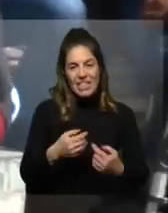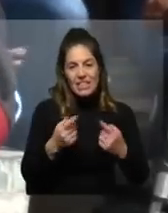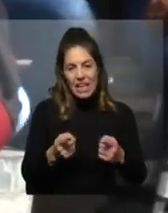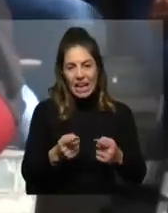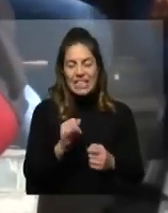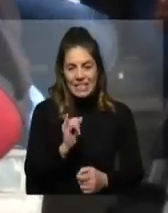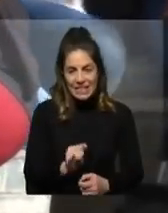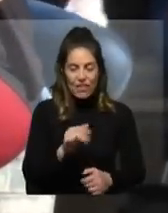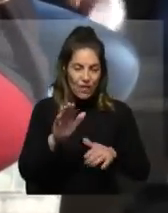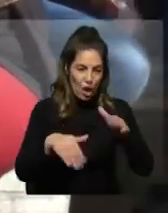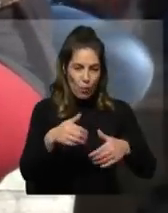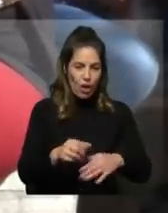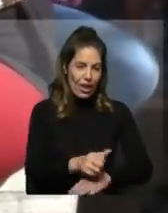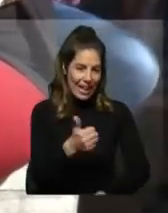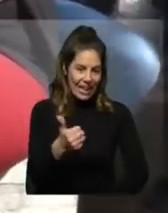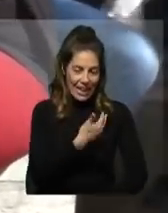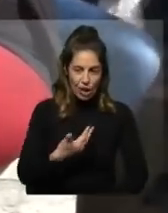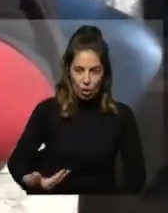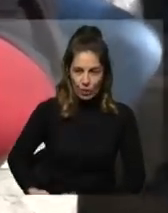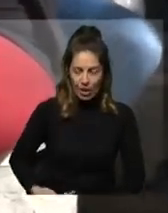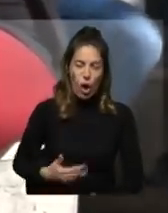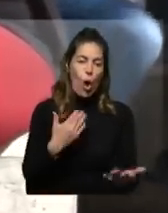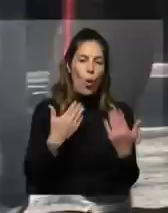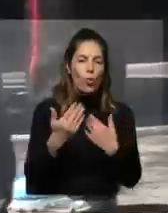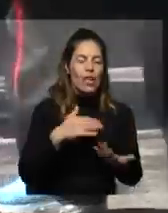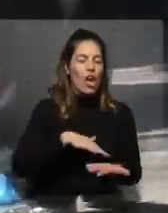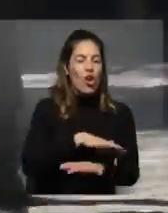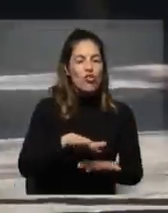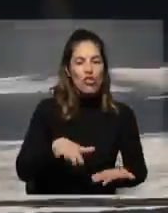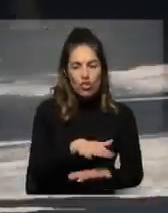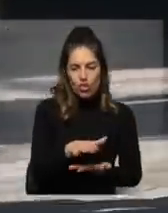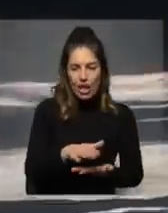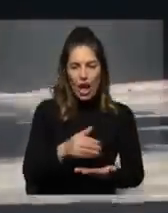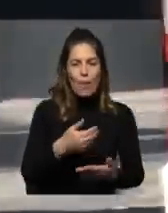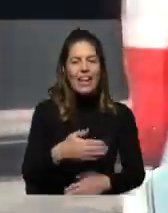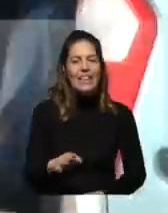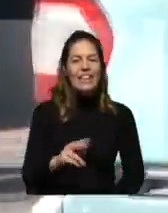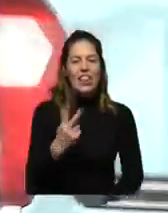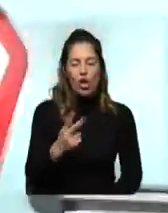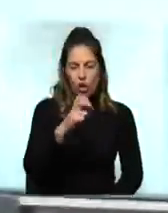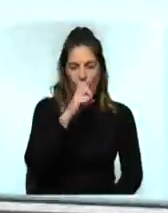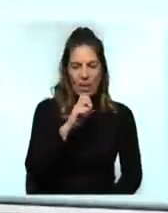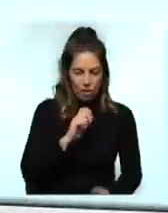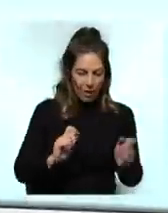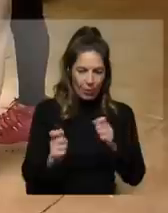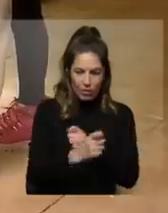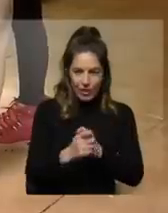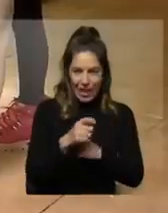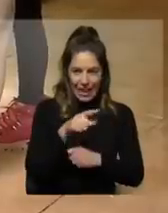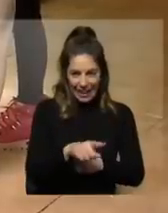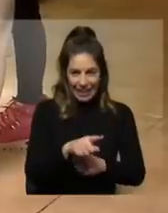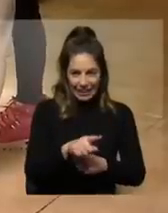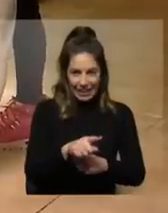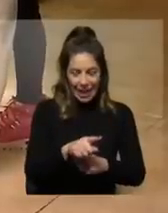convocar en caso de ganar el gobierno a un diálogo social a partir del dos de marzo para modificar la reforma de la seguridad social además